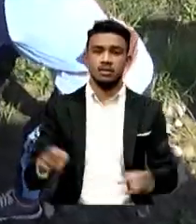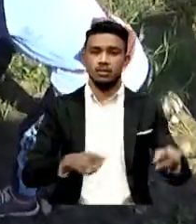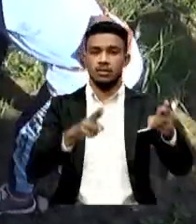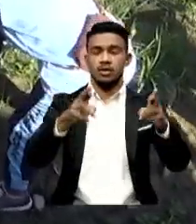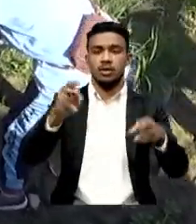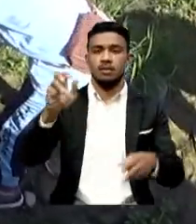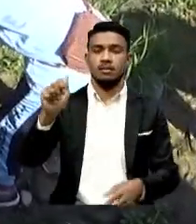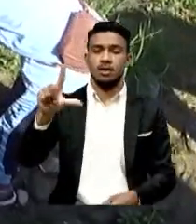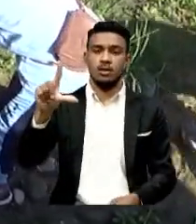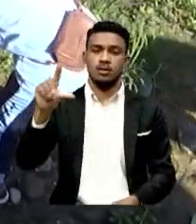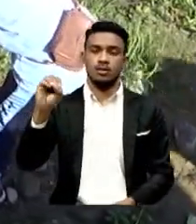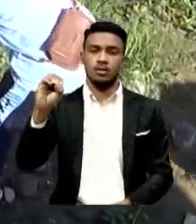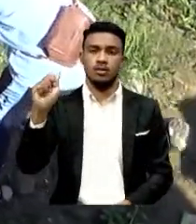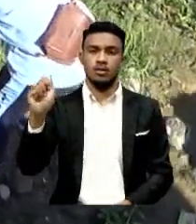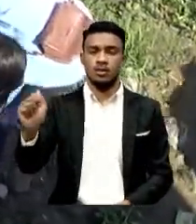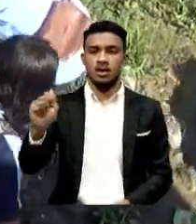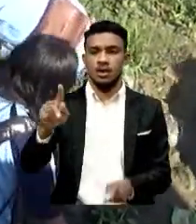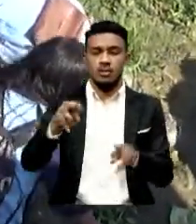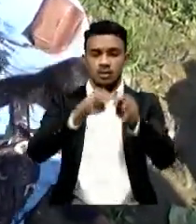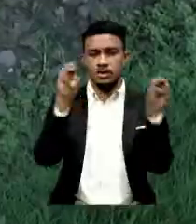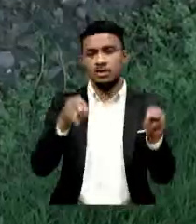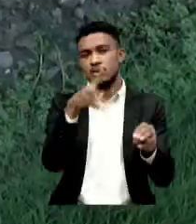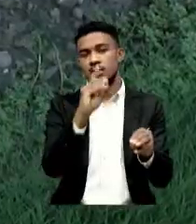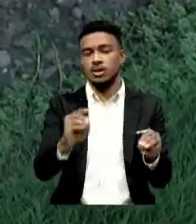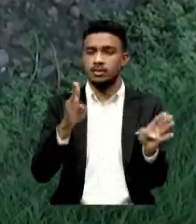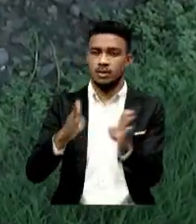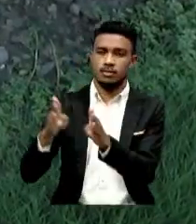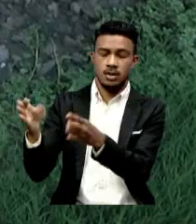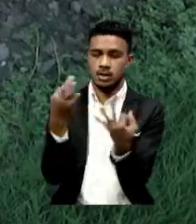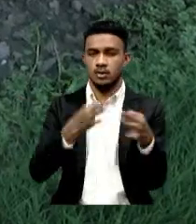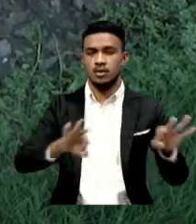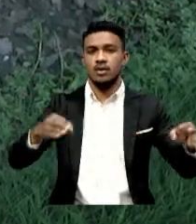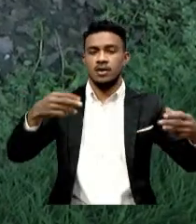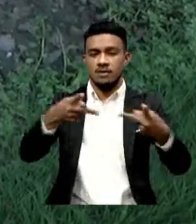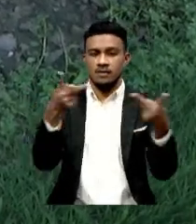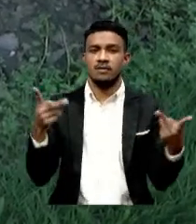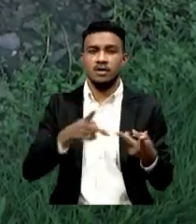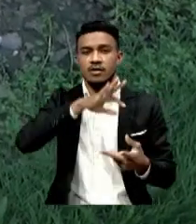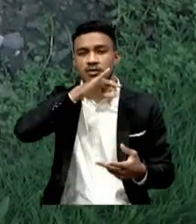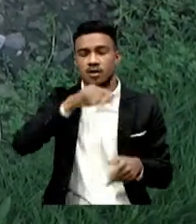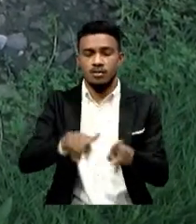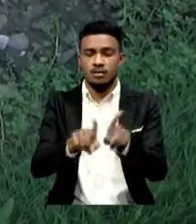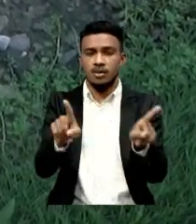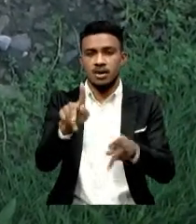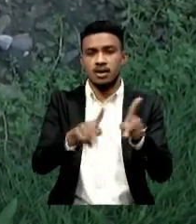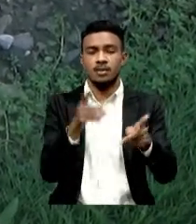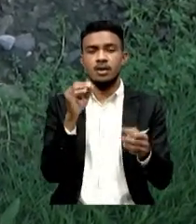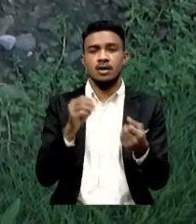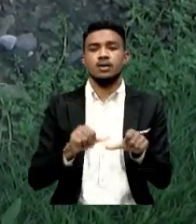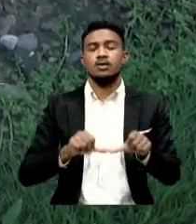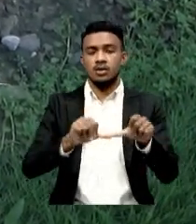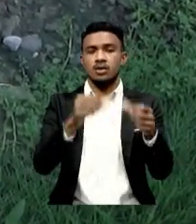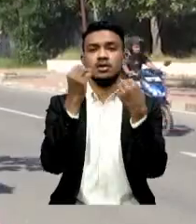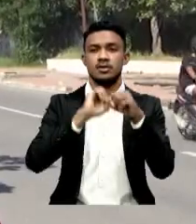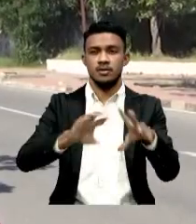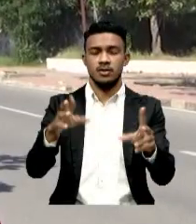que municipio dili prepara ona lixeira ho di tau lixo mai be comunidade continua sue lixo ba motalaran. Inian ame akara combate